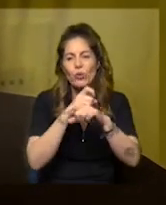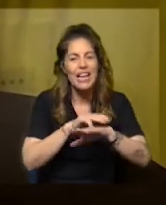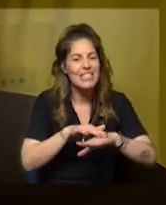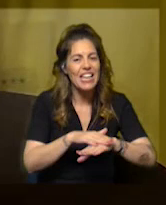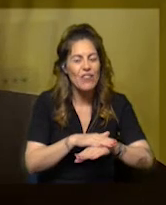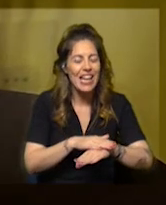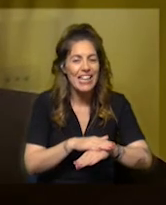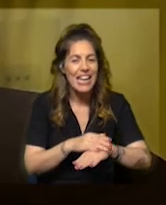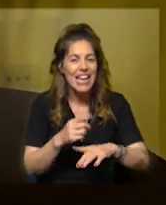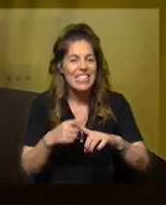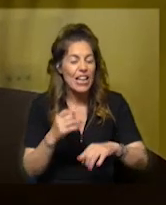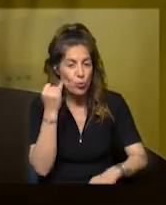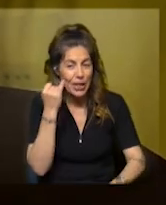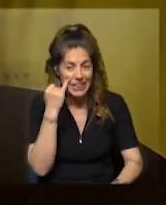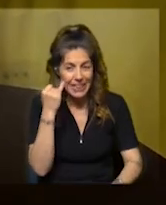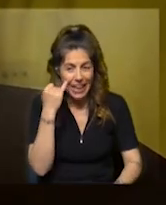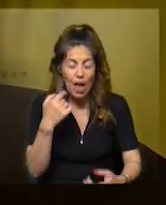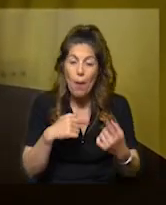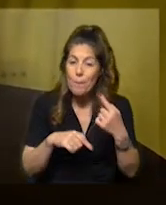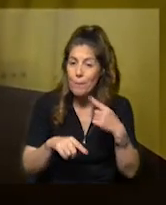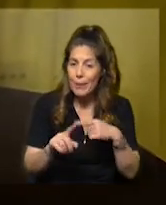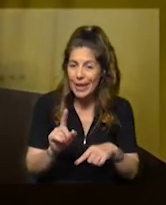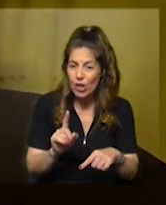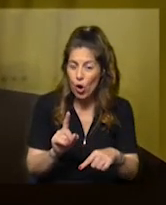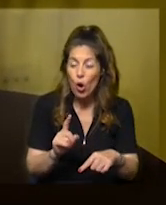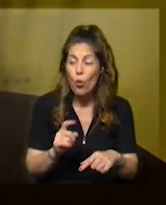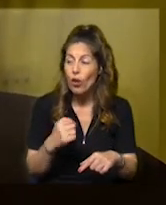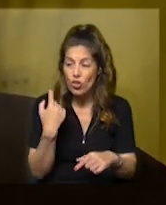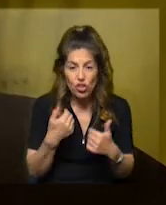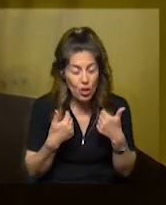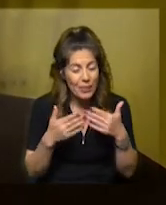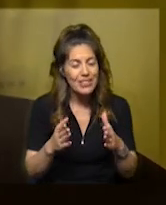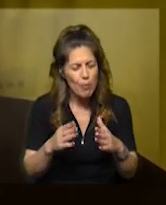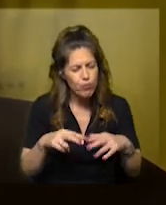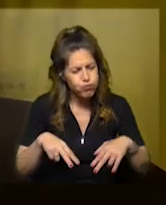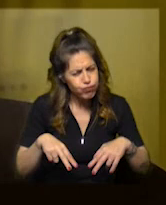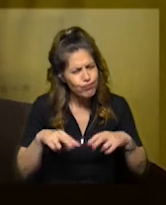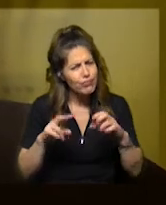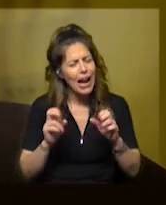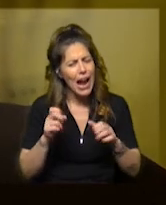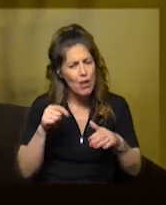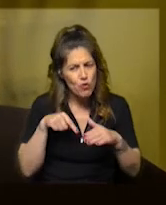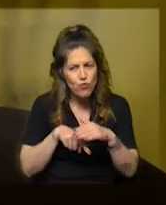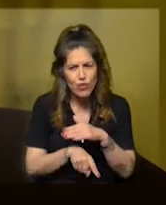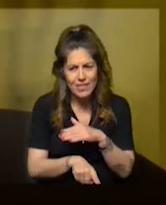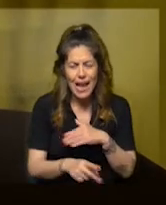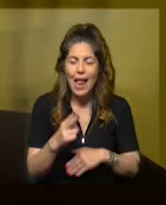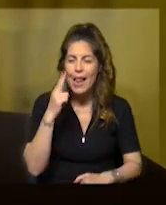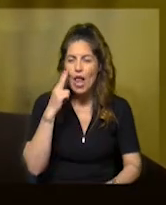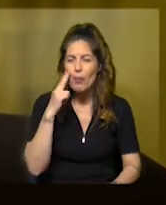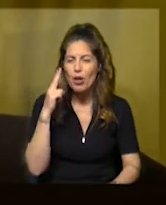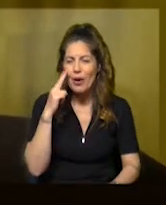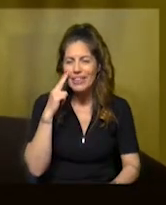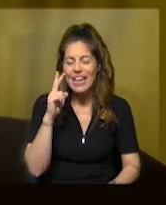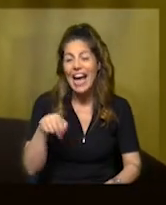la sexualidad pero cuando nosotros empezábamos a indagar a profundizar la problemática estaba